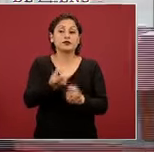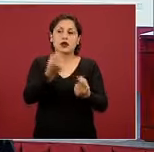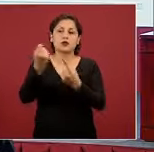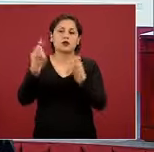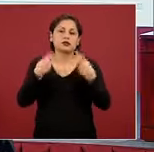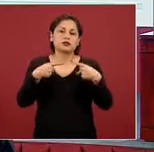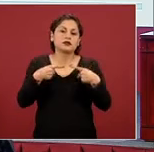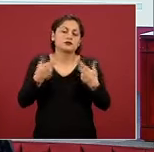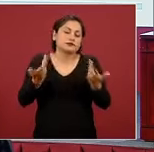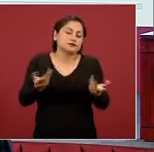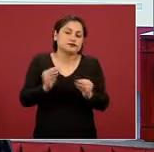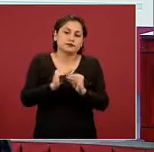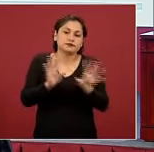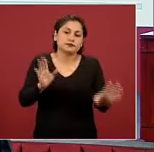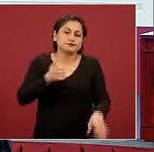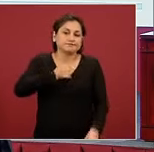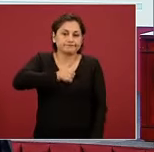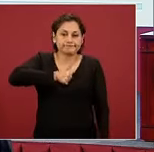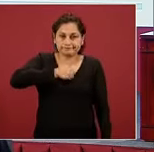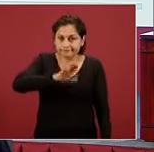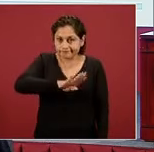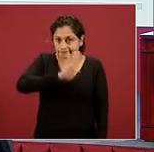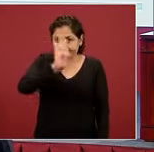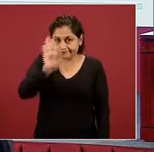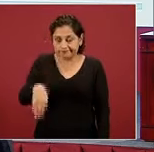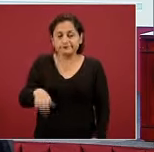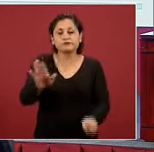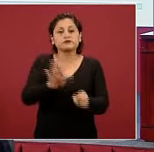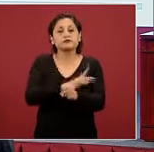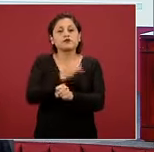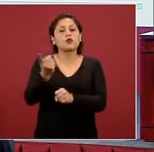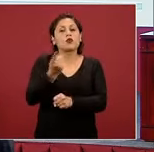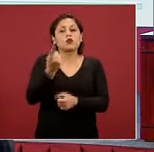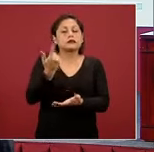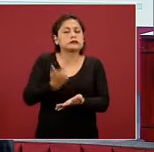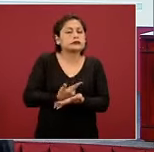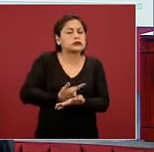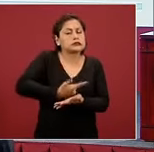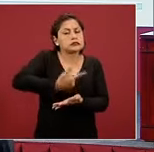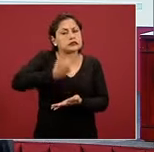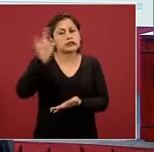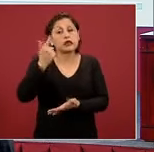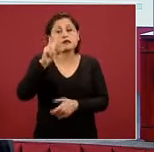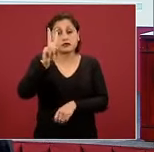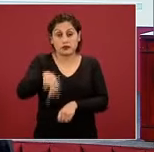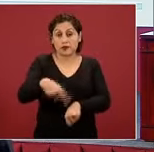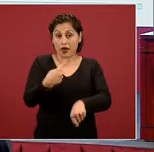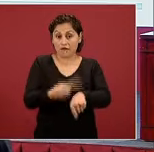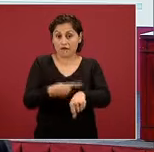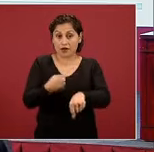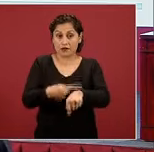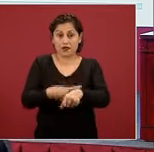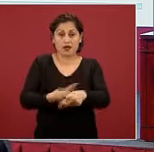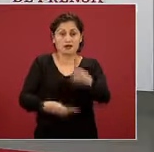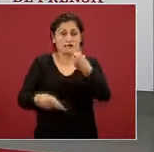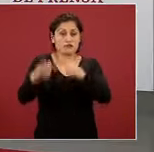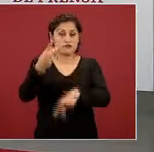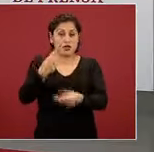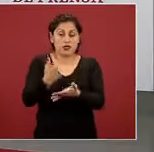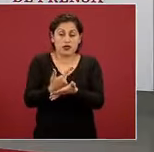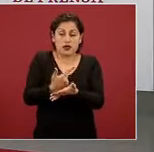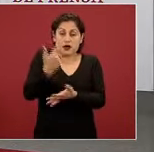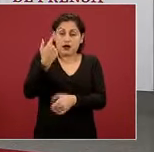muy lamentable perdieron la vida por esta enfermedad que tiene un potencial letal, particularmente en personas